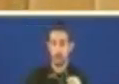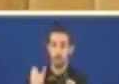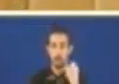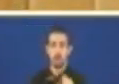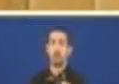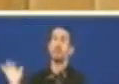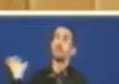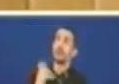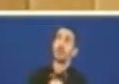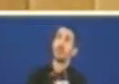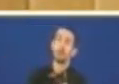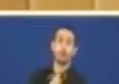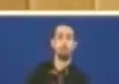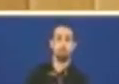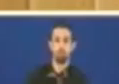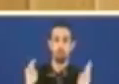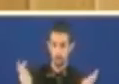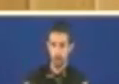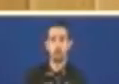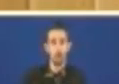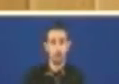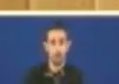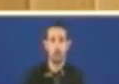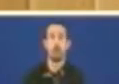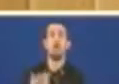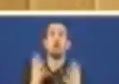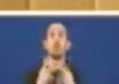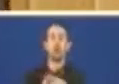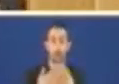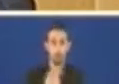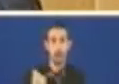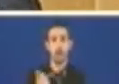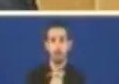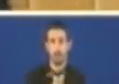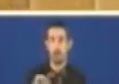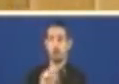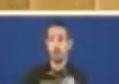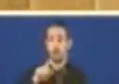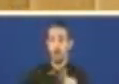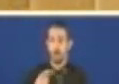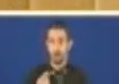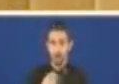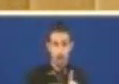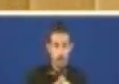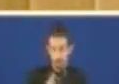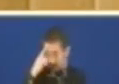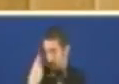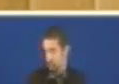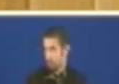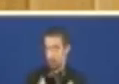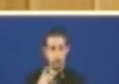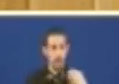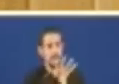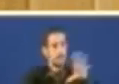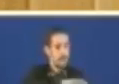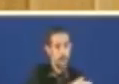Estado. Cando o Estado entra no seu capital e cando os clientes alarmados queren retirar os cartos. Entón, e cando se encontran que